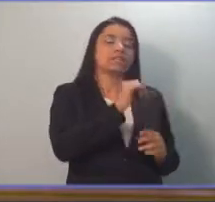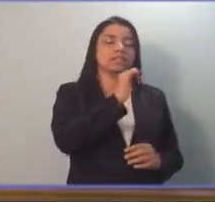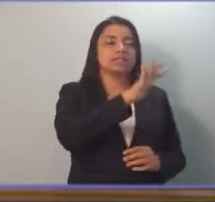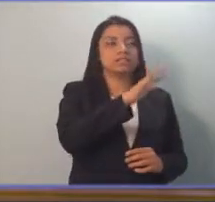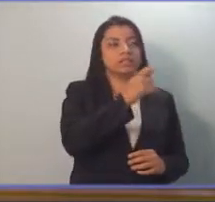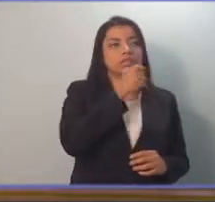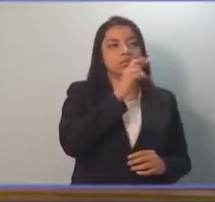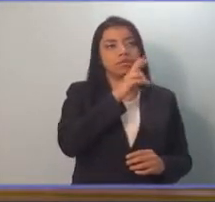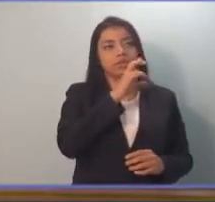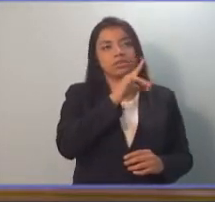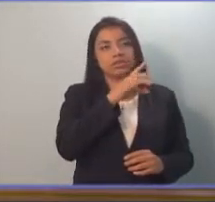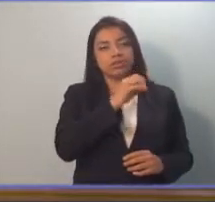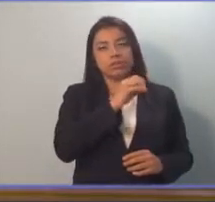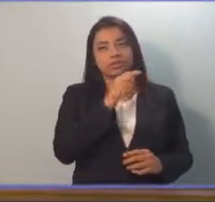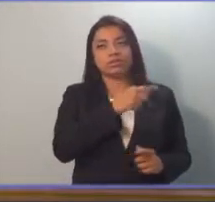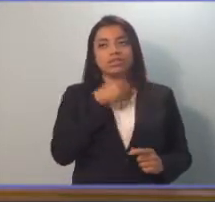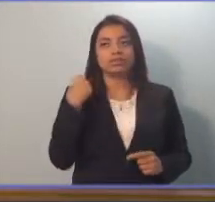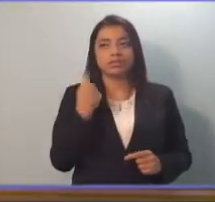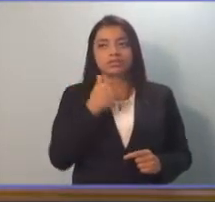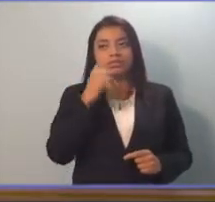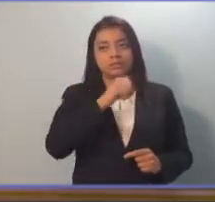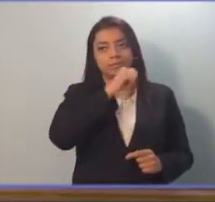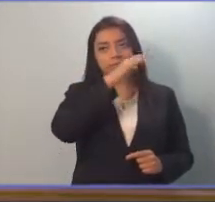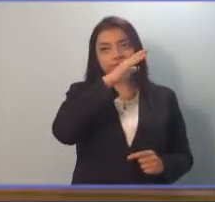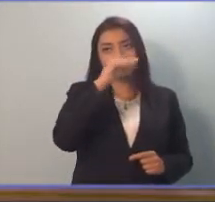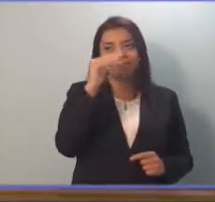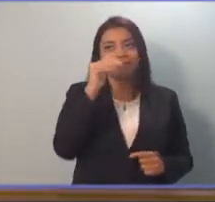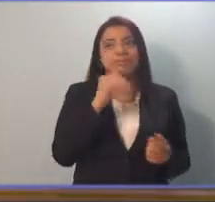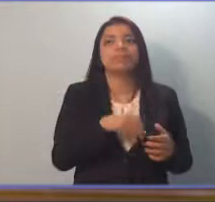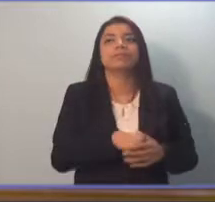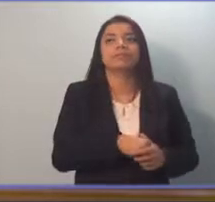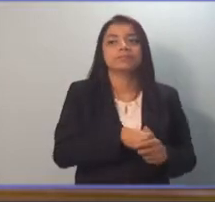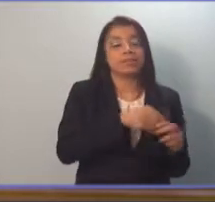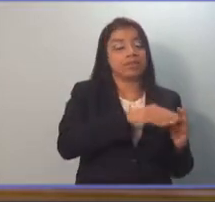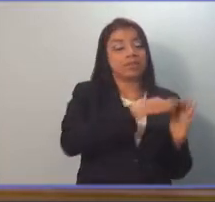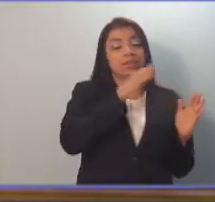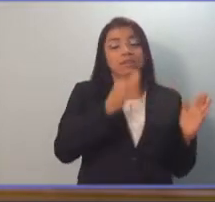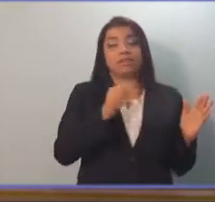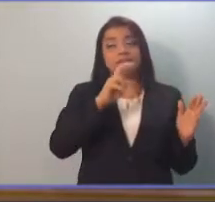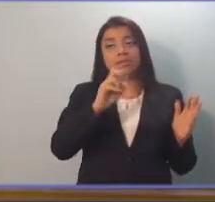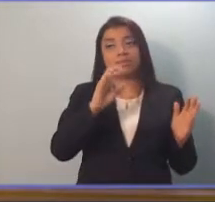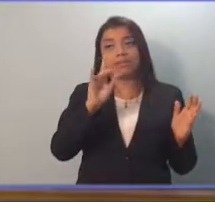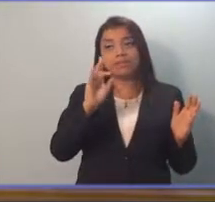5.280 homicidios en todo el país. El 2017 ocurrieron